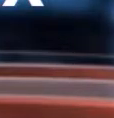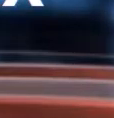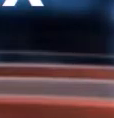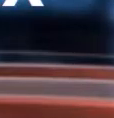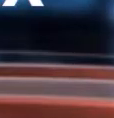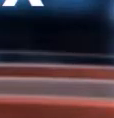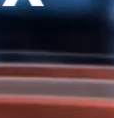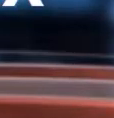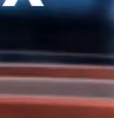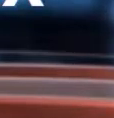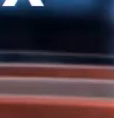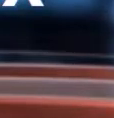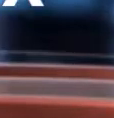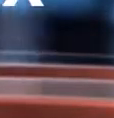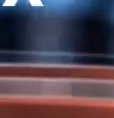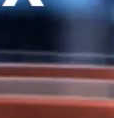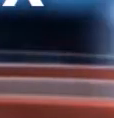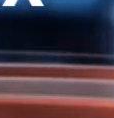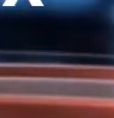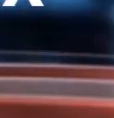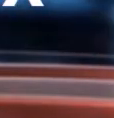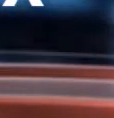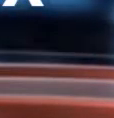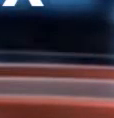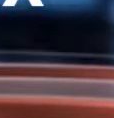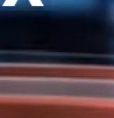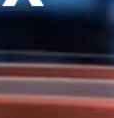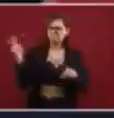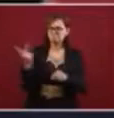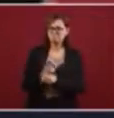Hidalgo Noticias MX presenta.